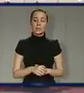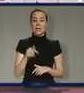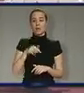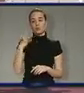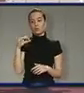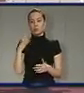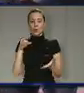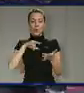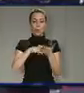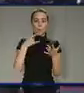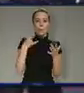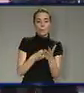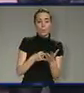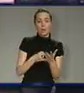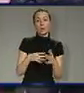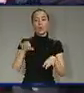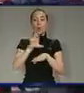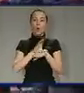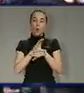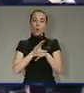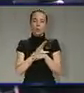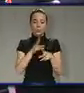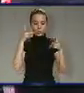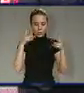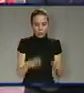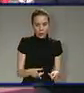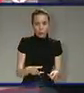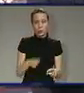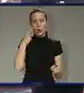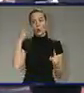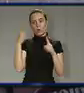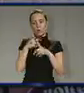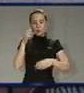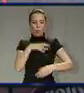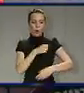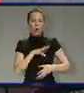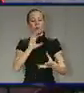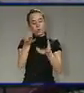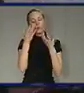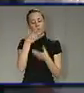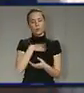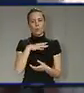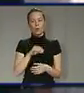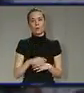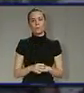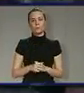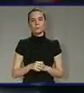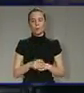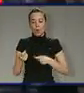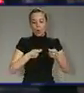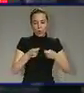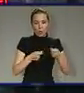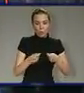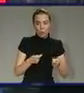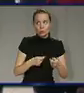es una de las muchas formas... ...con las que el Consejo ajustará gastos con tal de alcanzar... ...el ahorro exigido por el Gobierno central. El mejor control de